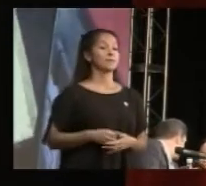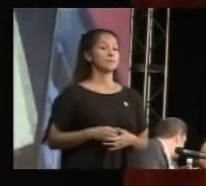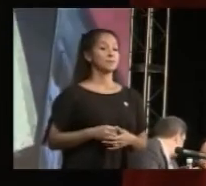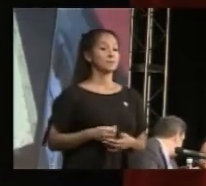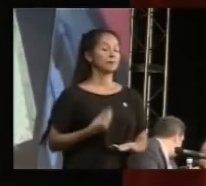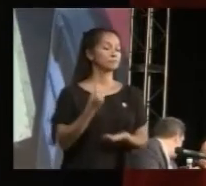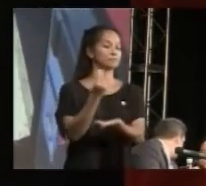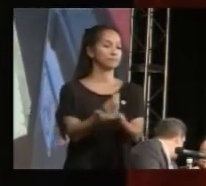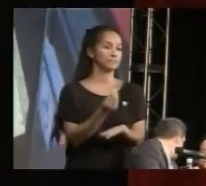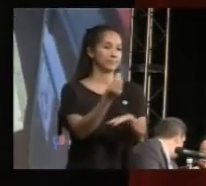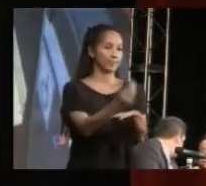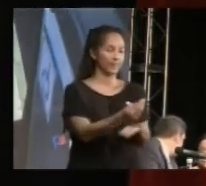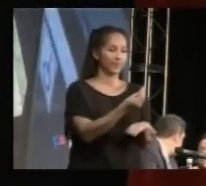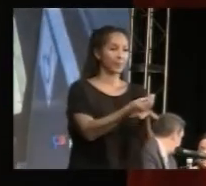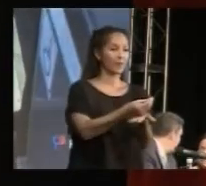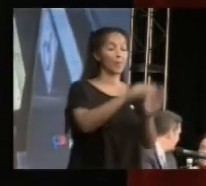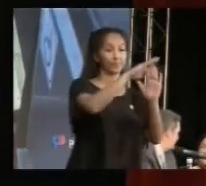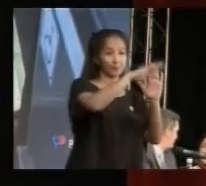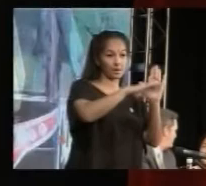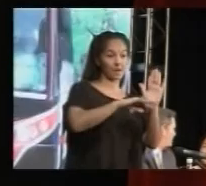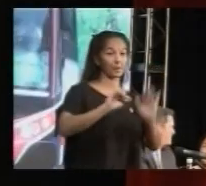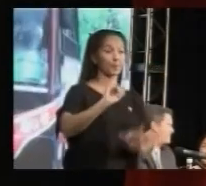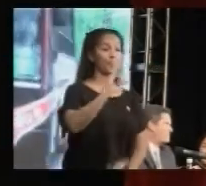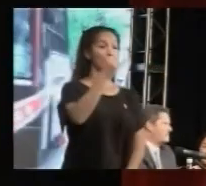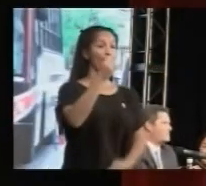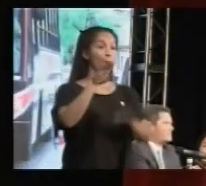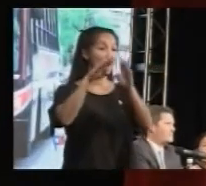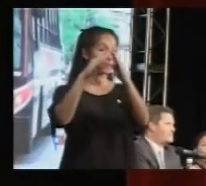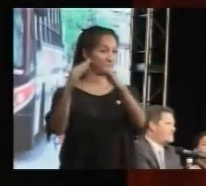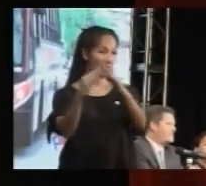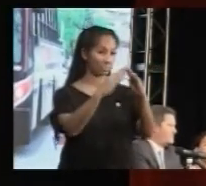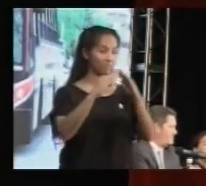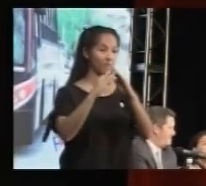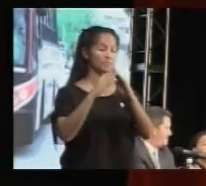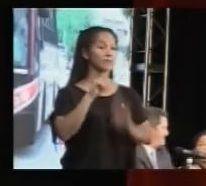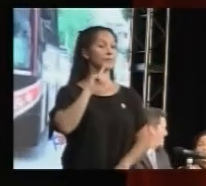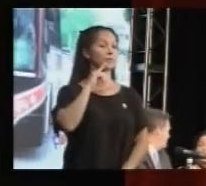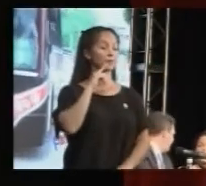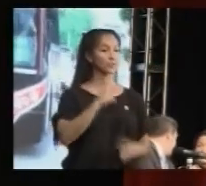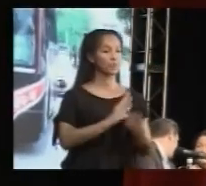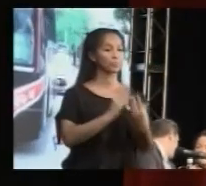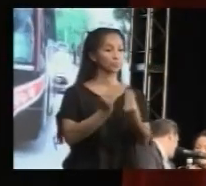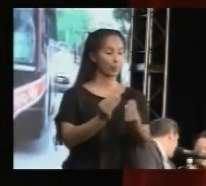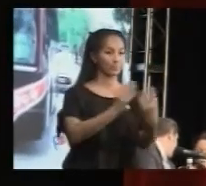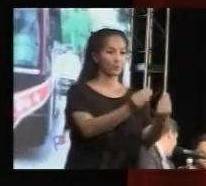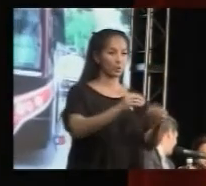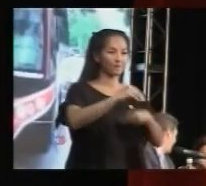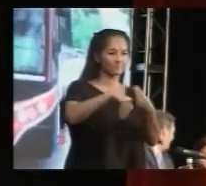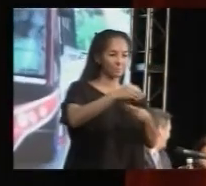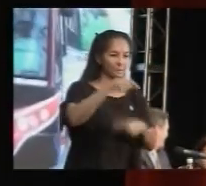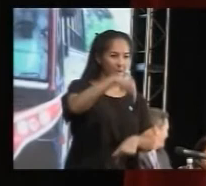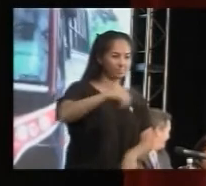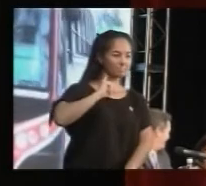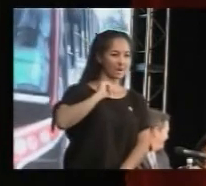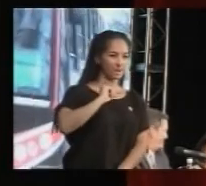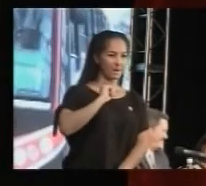siempre presente. Mediante el programa de mejora habitacional, el municipio ha beneficiado a miles de familias